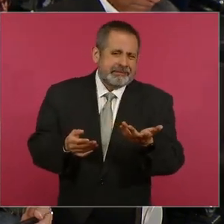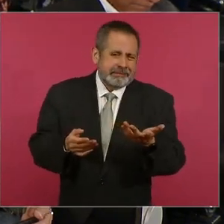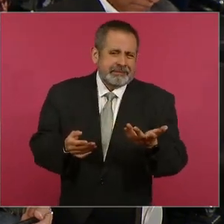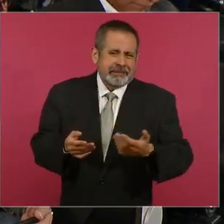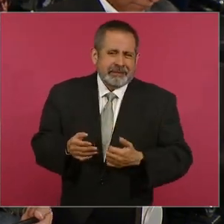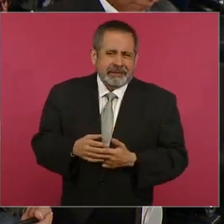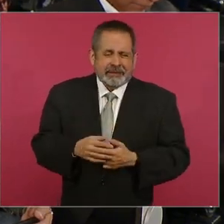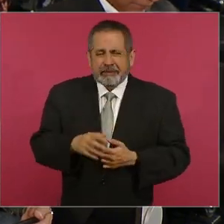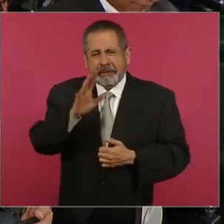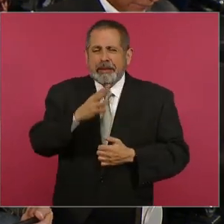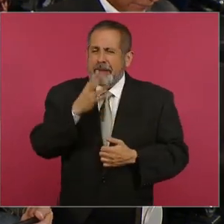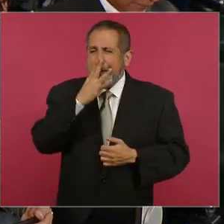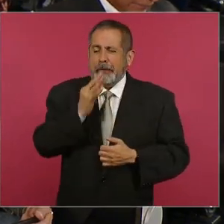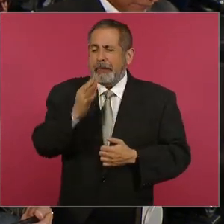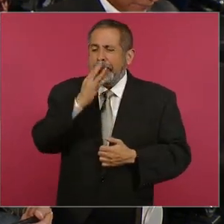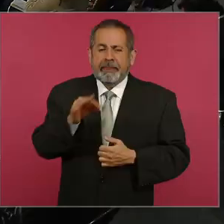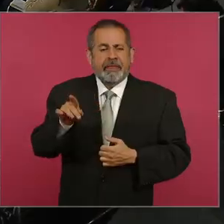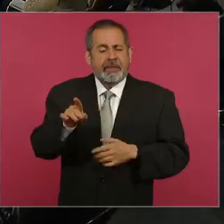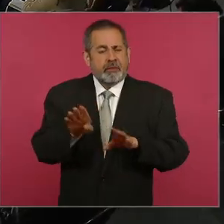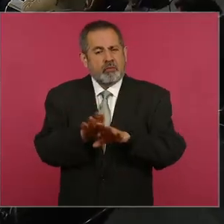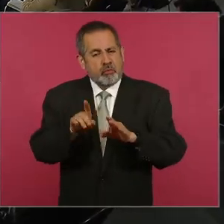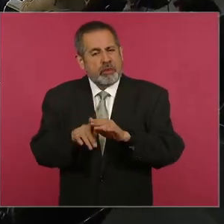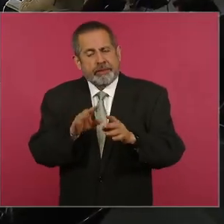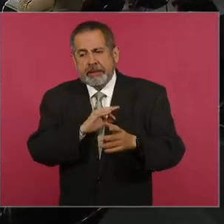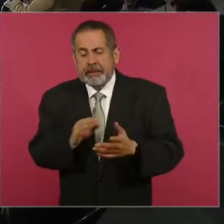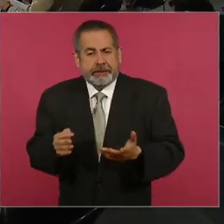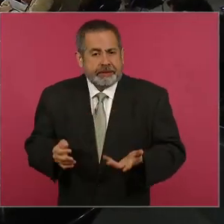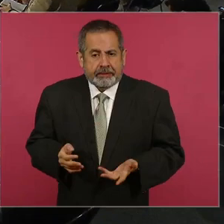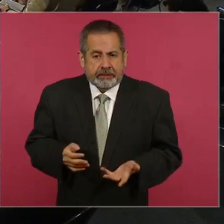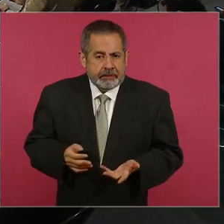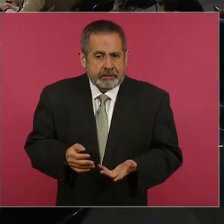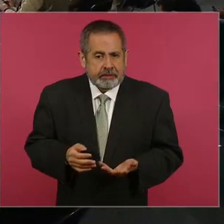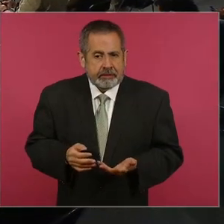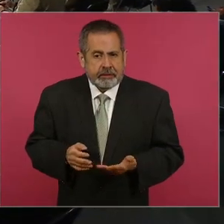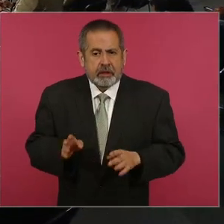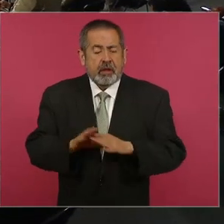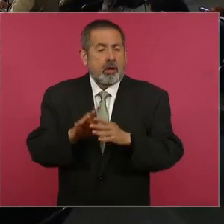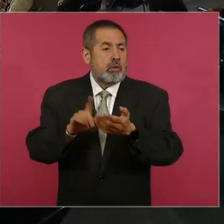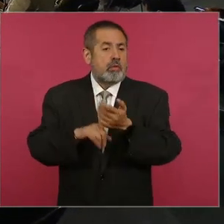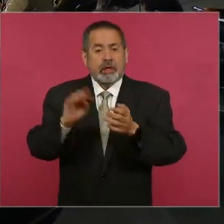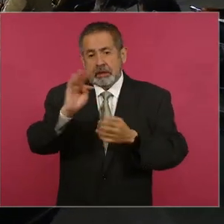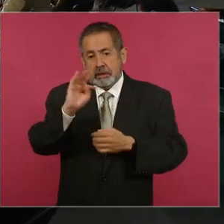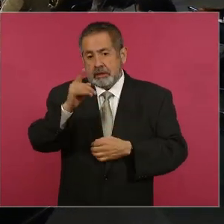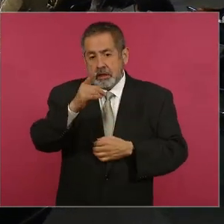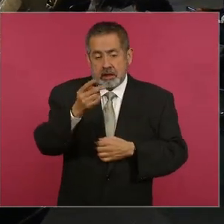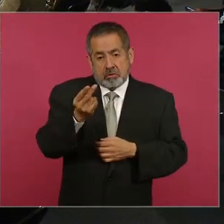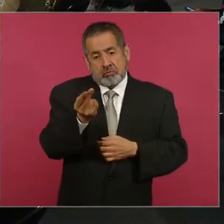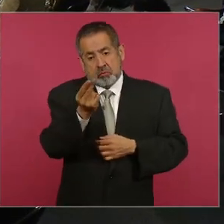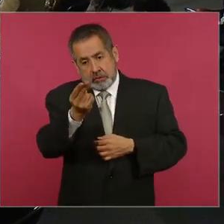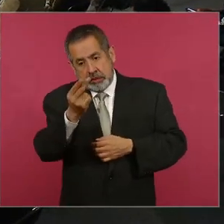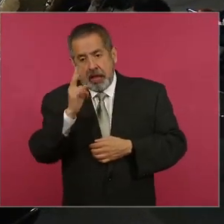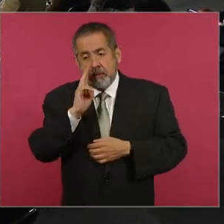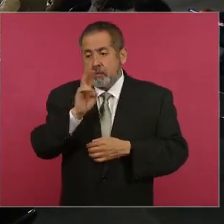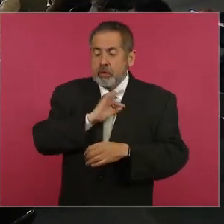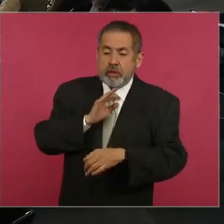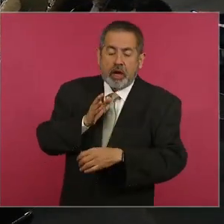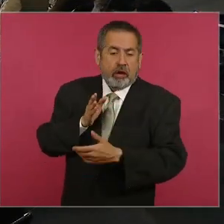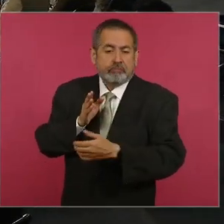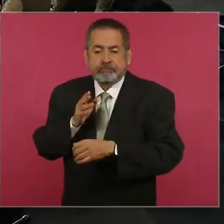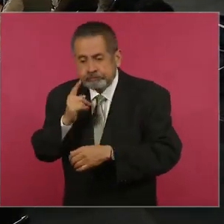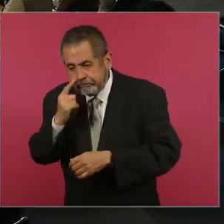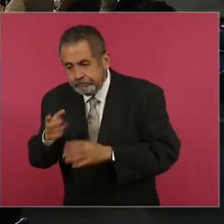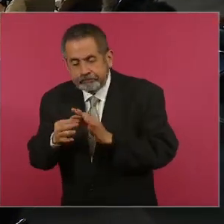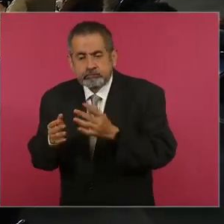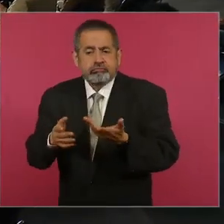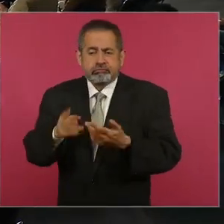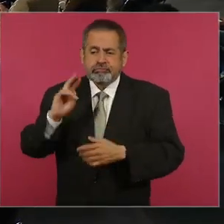pues sencillo que se podría resolver en este caso, a lo mejor por parte de usted. Ojalá se pueda hacer algo al respecto,